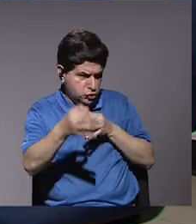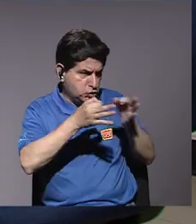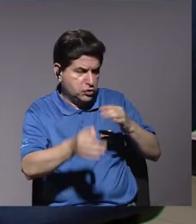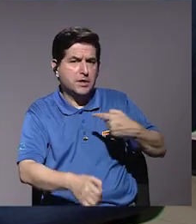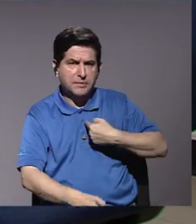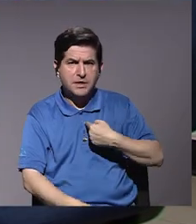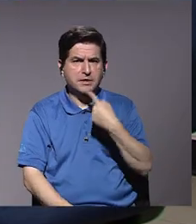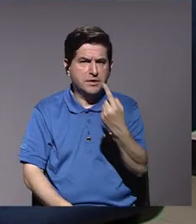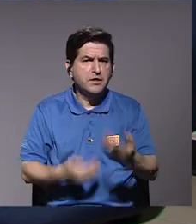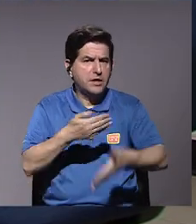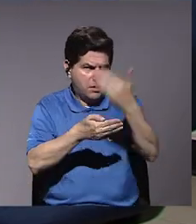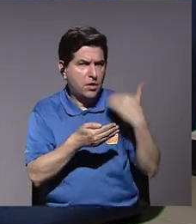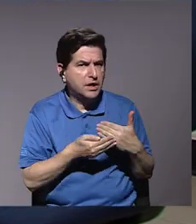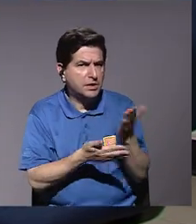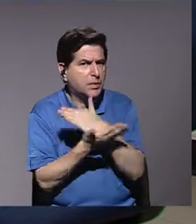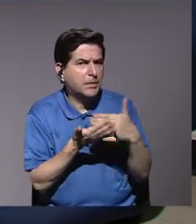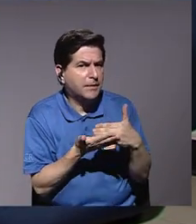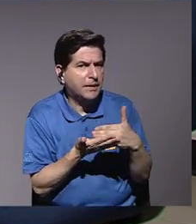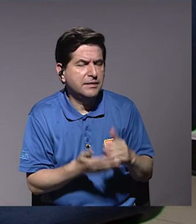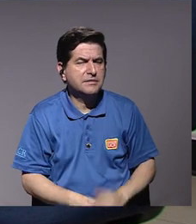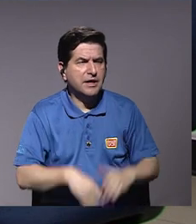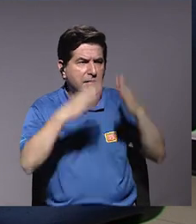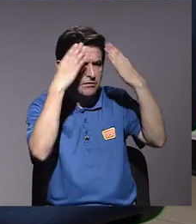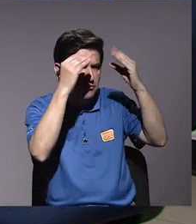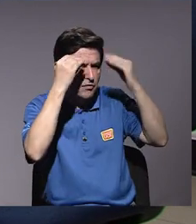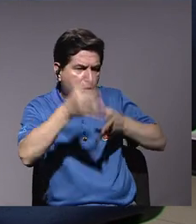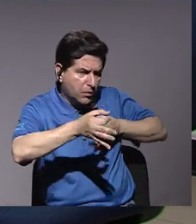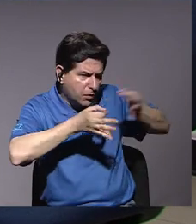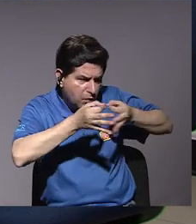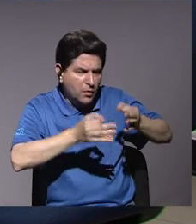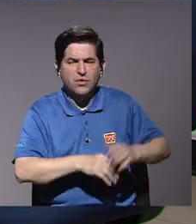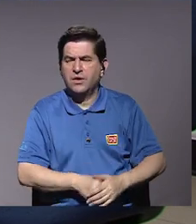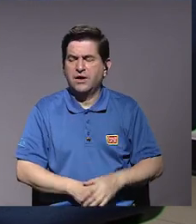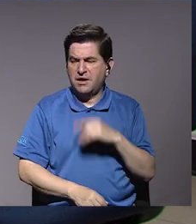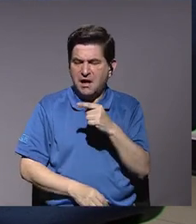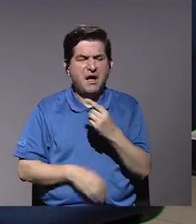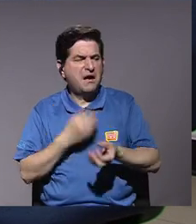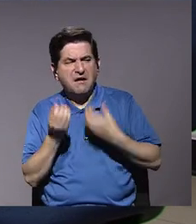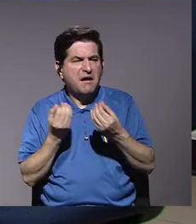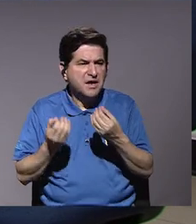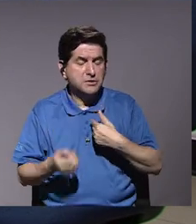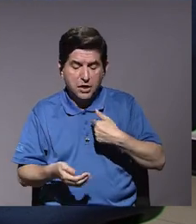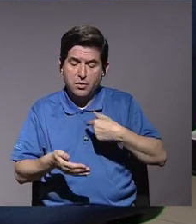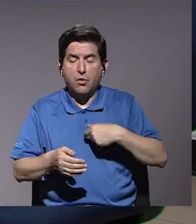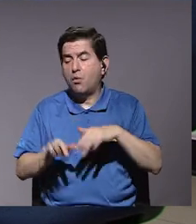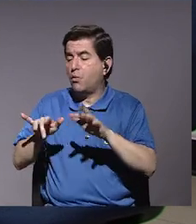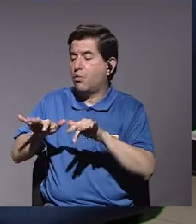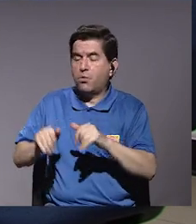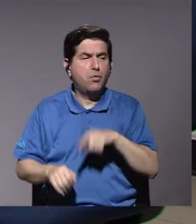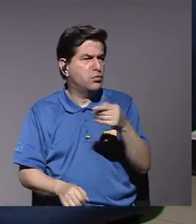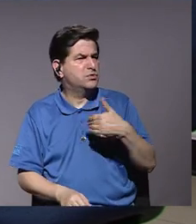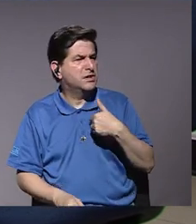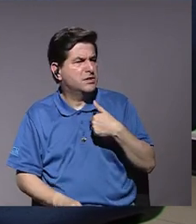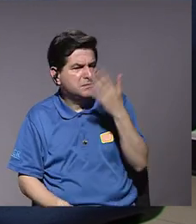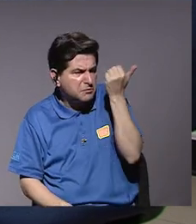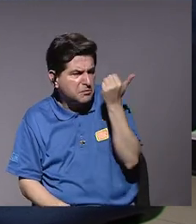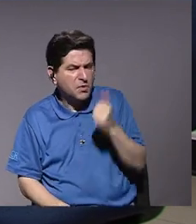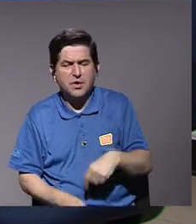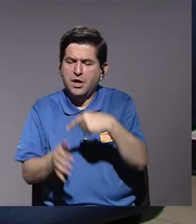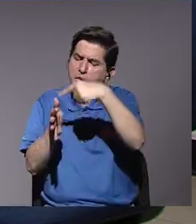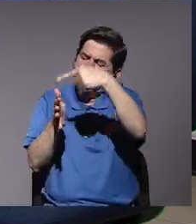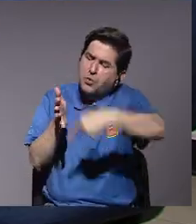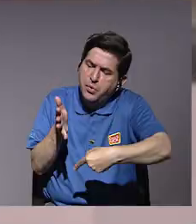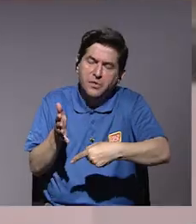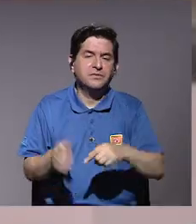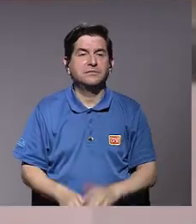expliquen a uno, como usted decía en el blog anterior, que nos den esa información de qué está haciendo, aquí estoy anotando, bueno, porque usted tiene esto, lo otro, y lo